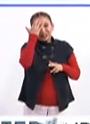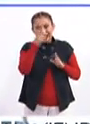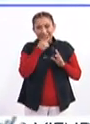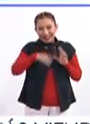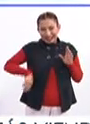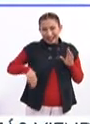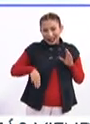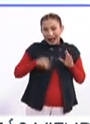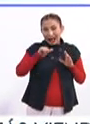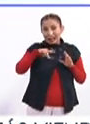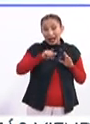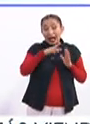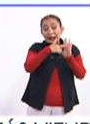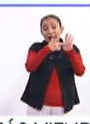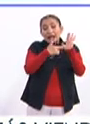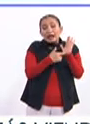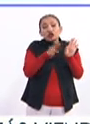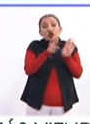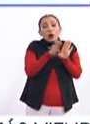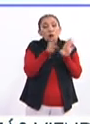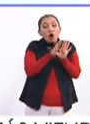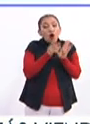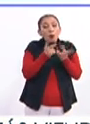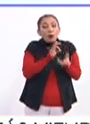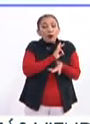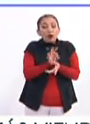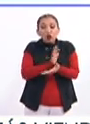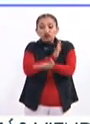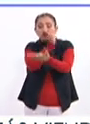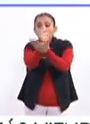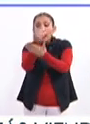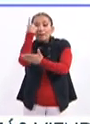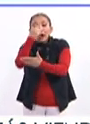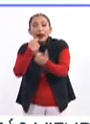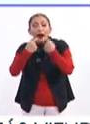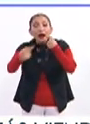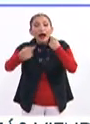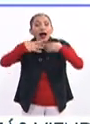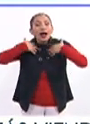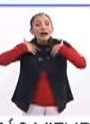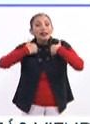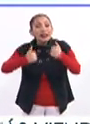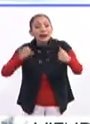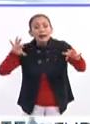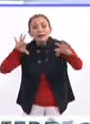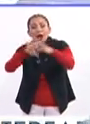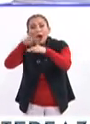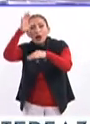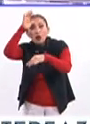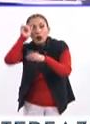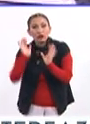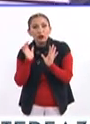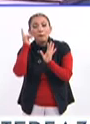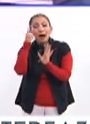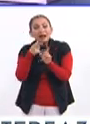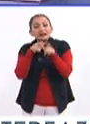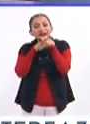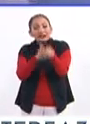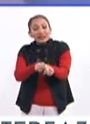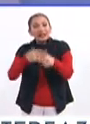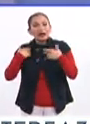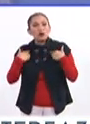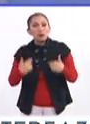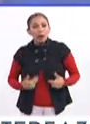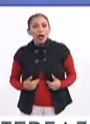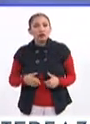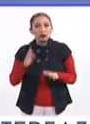decía muy bien Cristina, las reglas de cómo vamos a poder llegar a un entendimiento global para poder garantizar la subsistencia de la